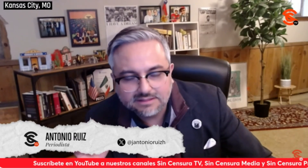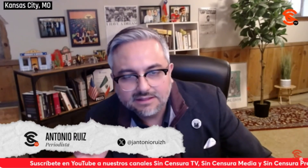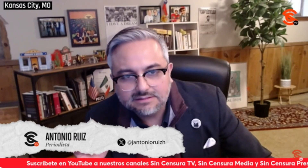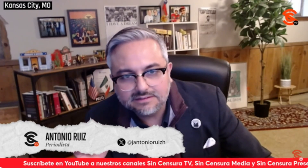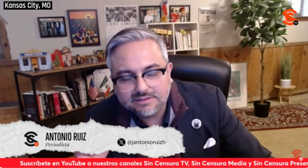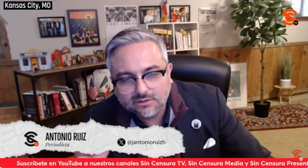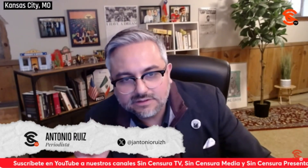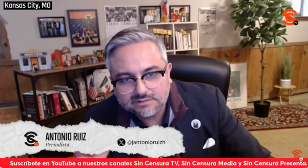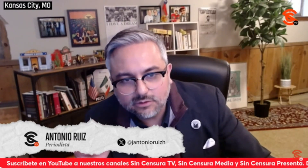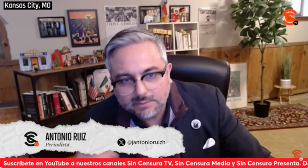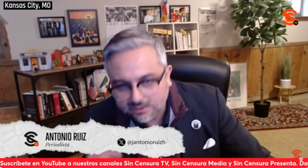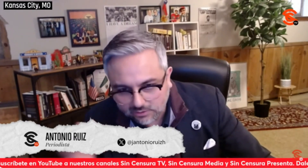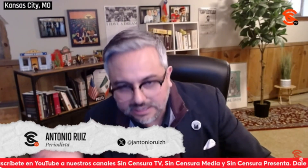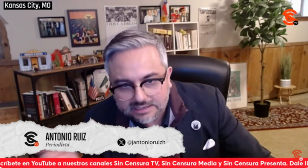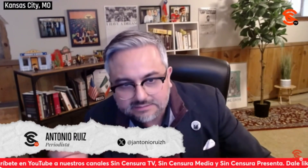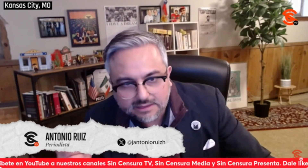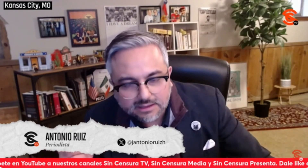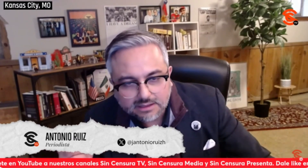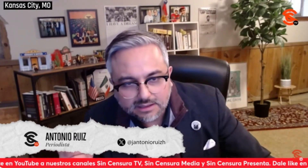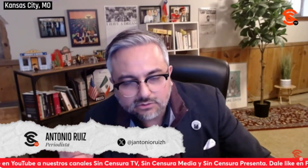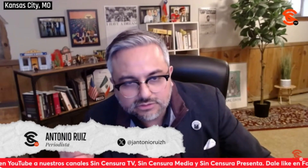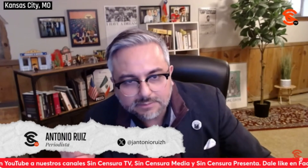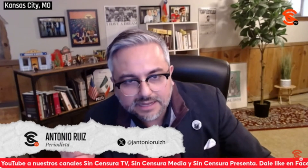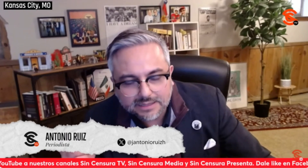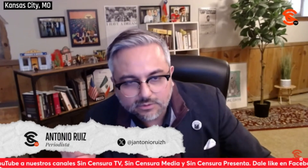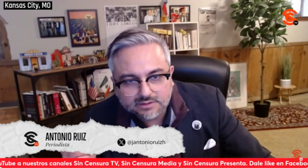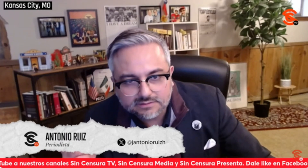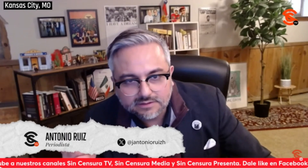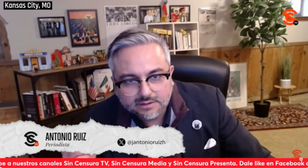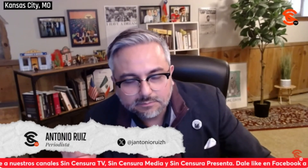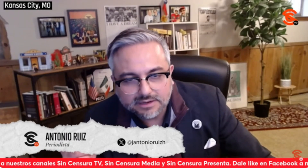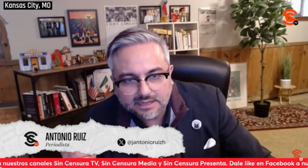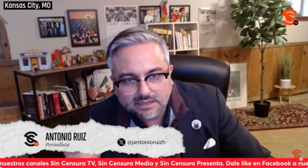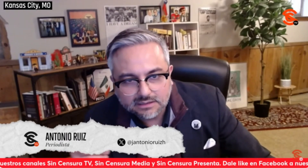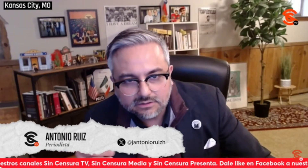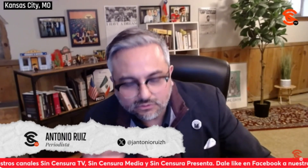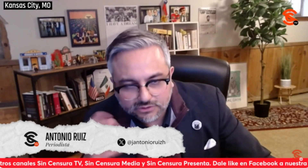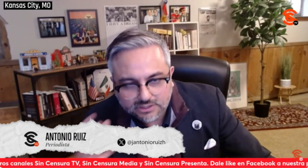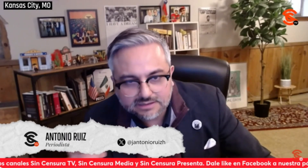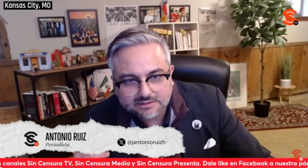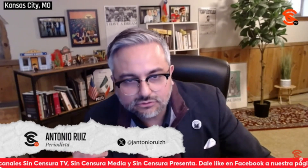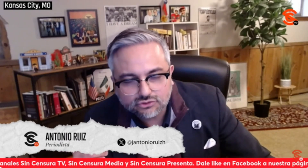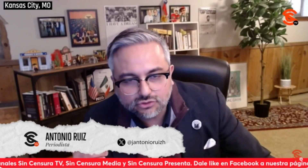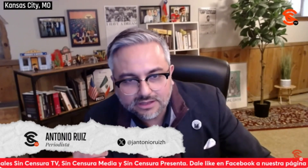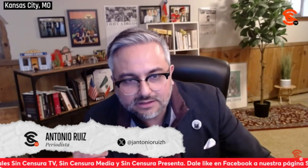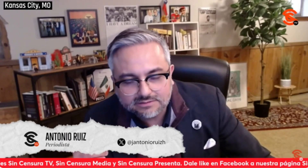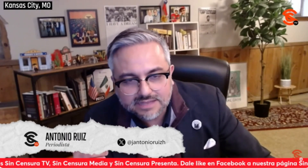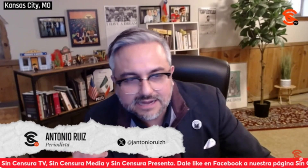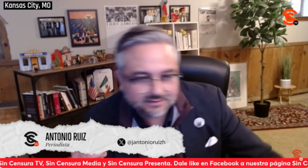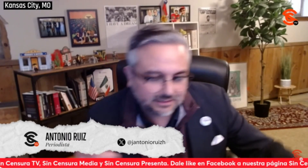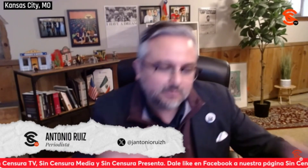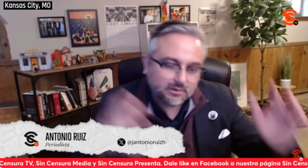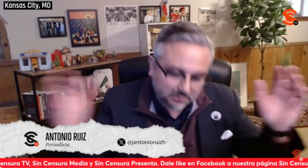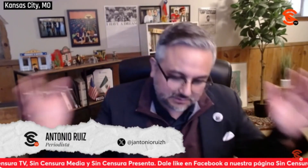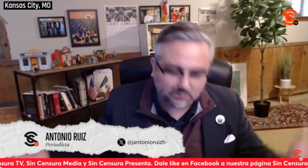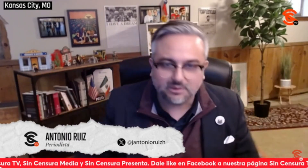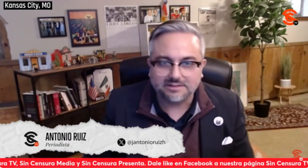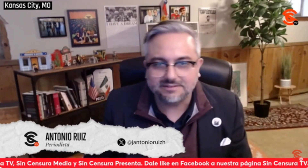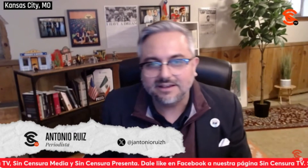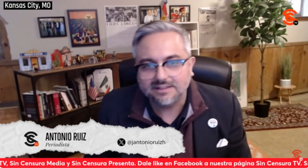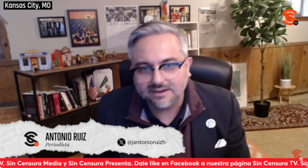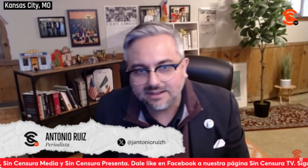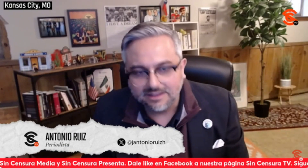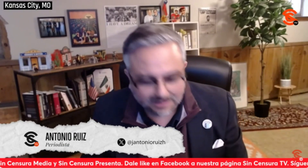mitad del siglo XIX, que organiza a los trabajadores para conseguir esas 8 horas diarias, y que bueno, pues esto es lo